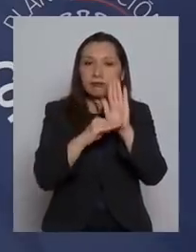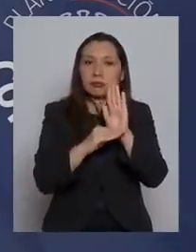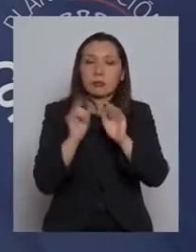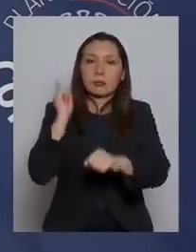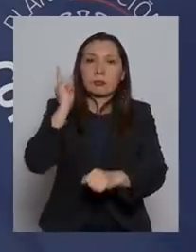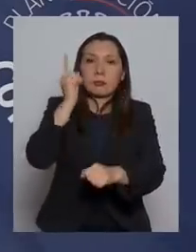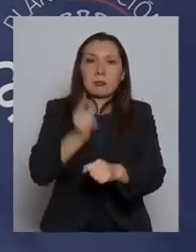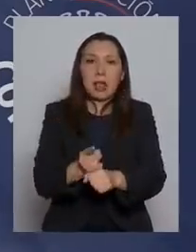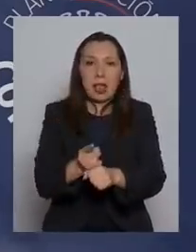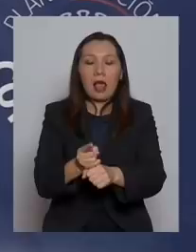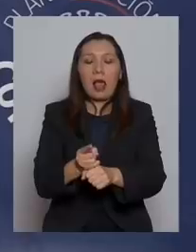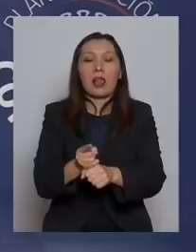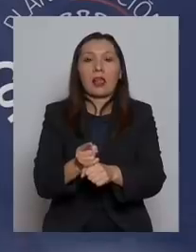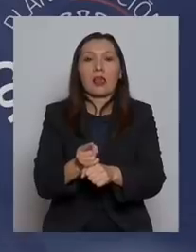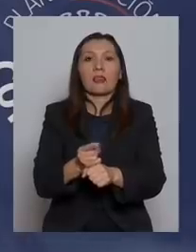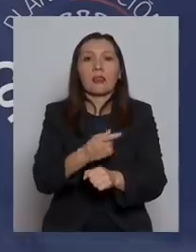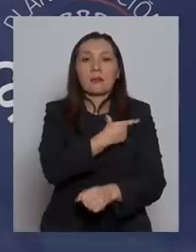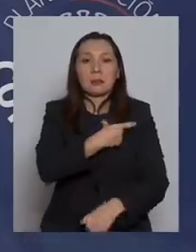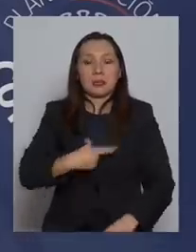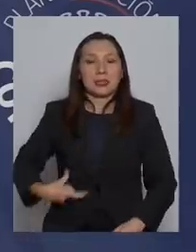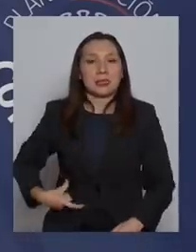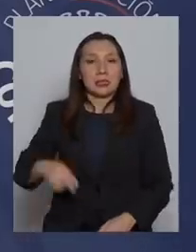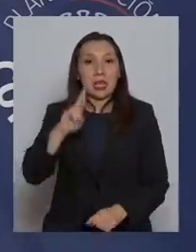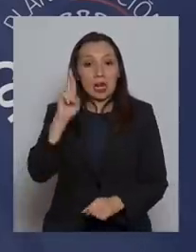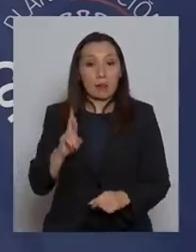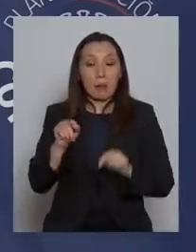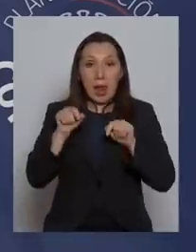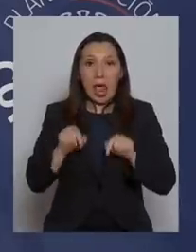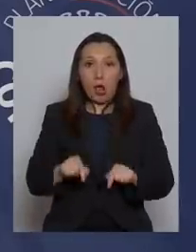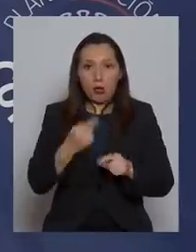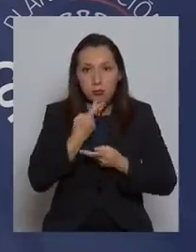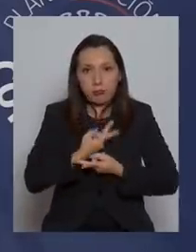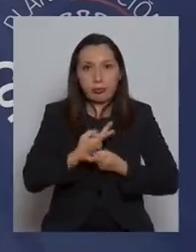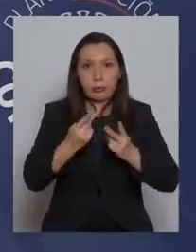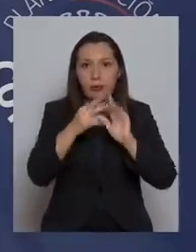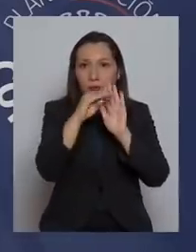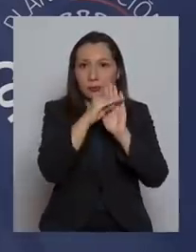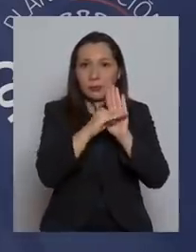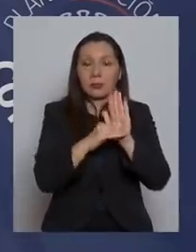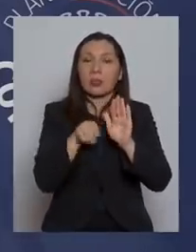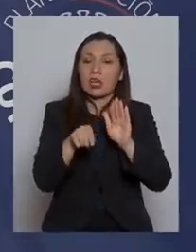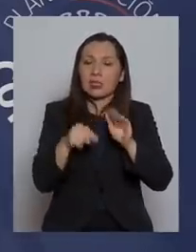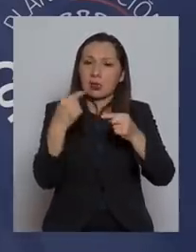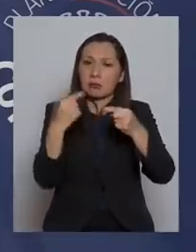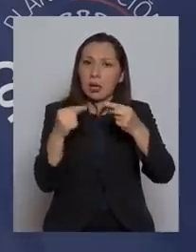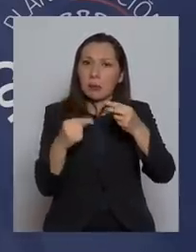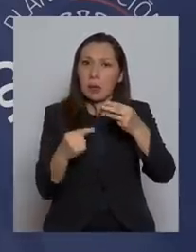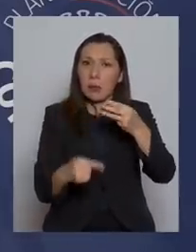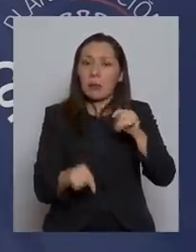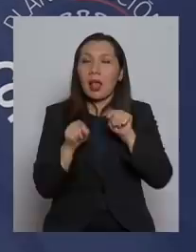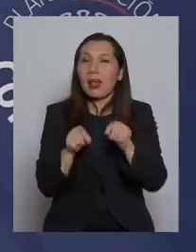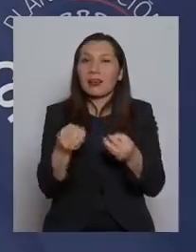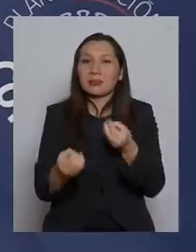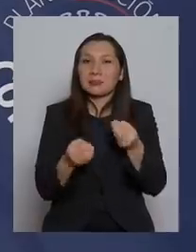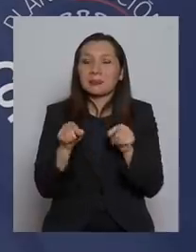que ha determinado el presidente de la República en el día de hoy. Este conjunto de medidas